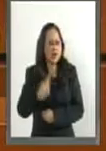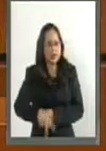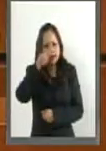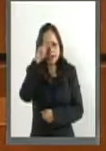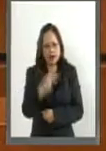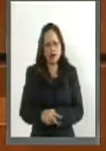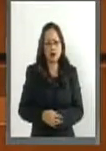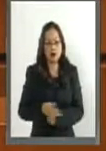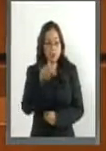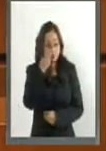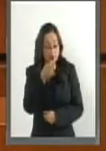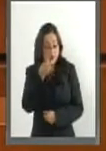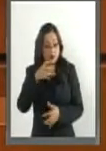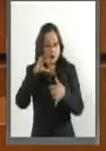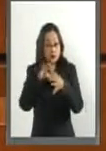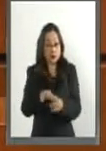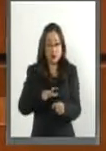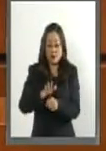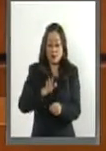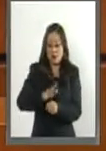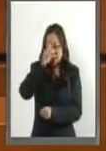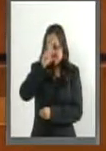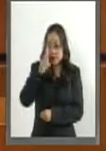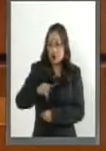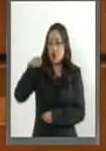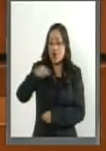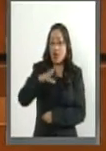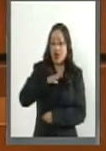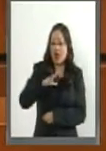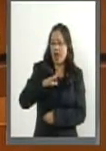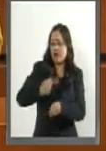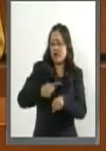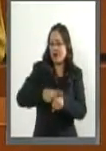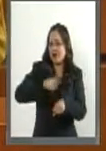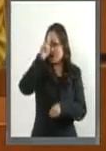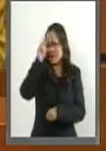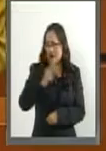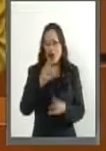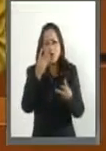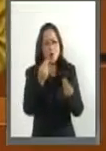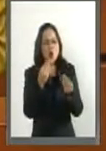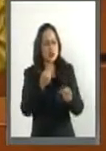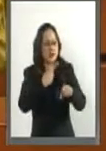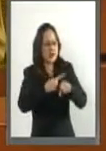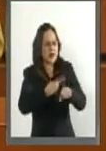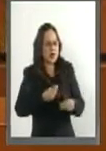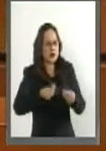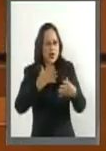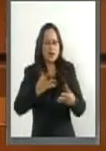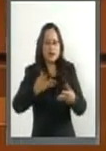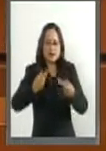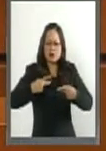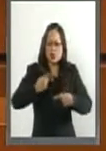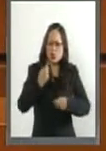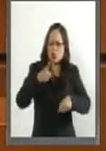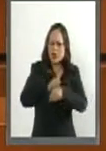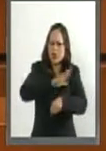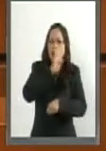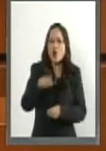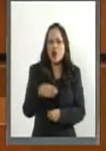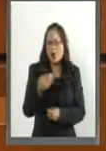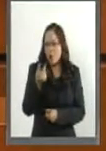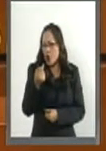Esto es más grande que cualquier otra enfermedad. Muchas enfermedades no cuestan tantas vidas de personas como la